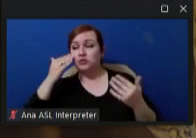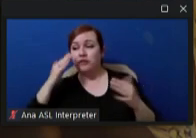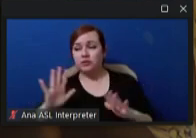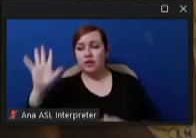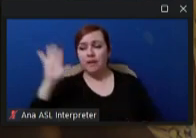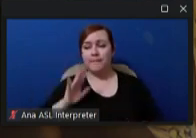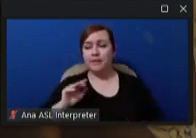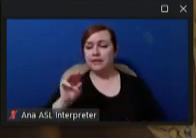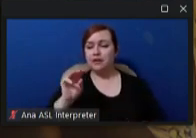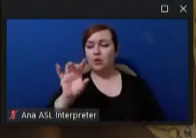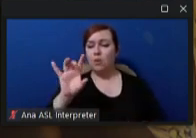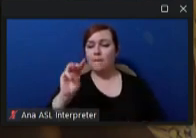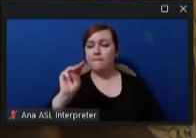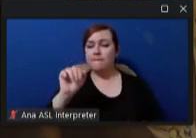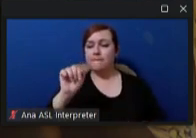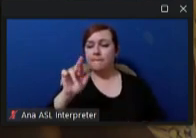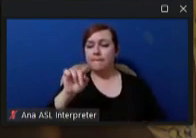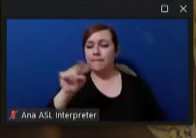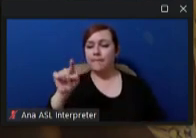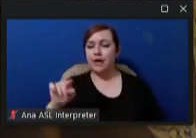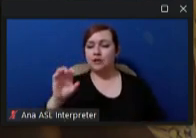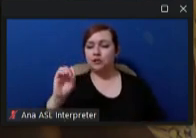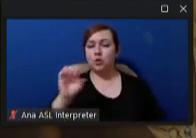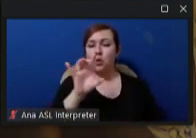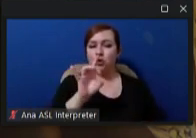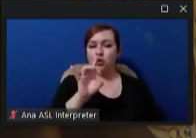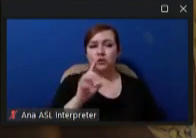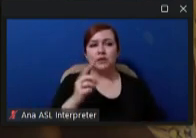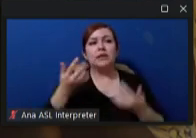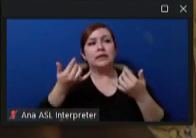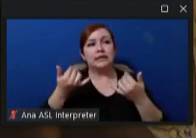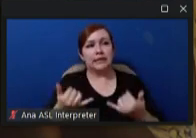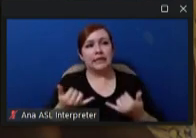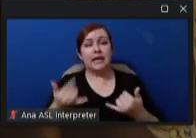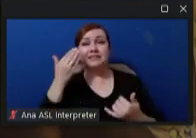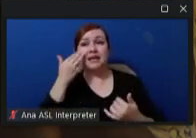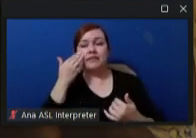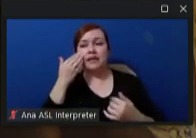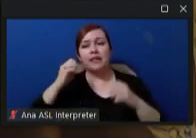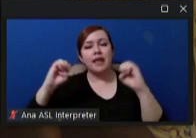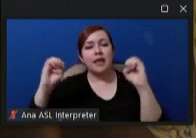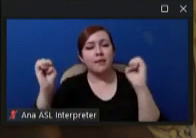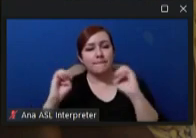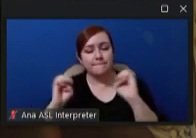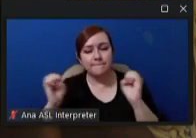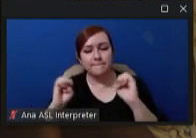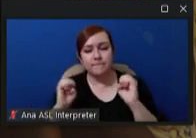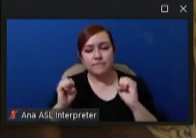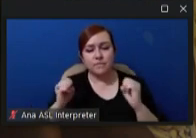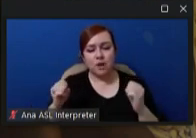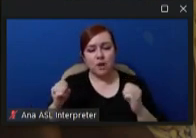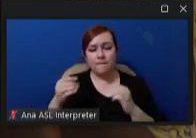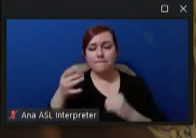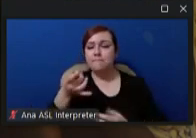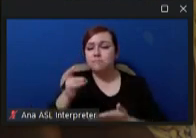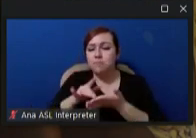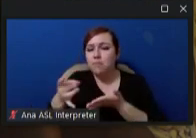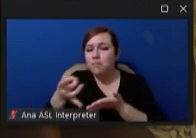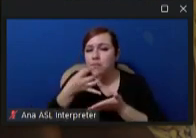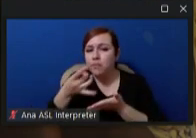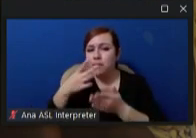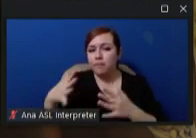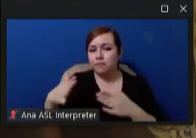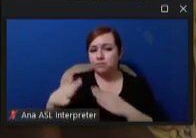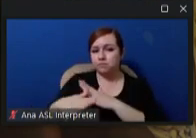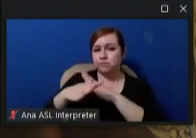suspensión de la píldora anticonceptiva de emergencia. Sin embargo, leyes como